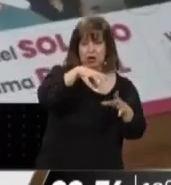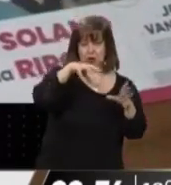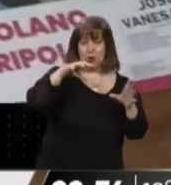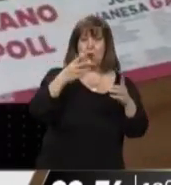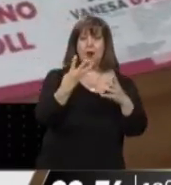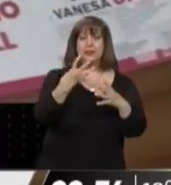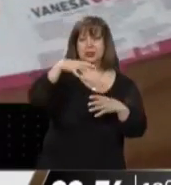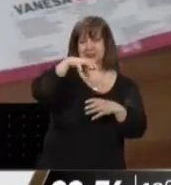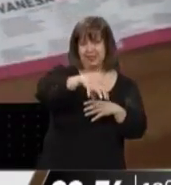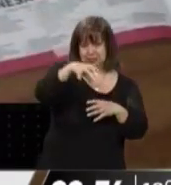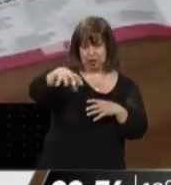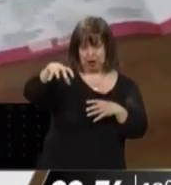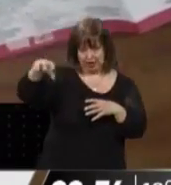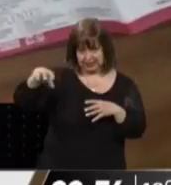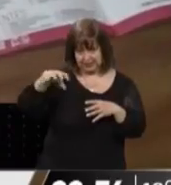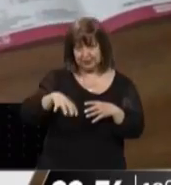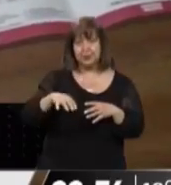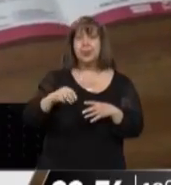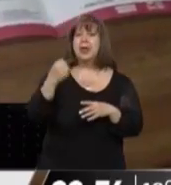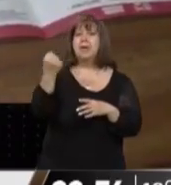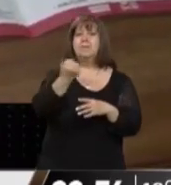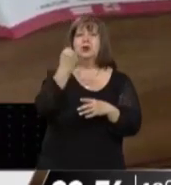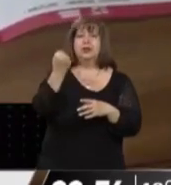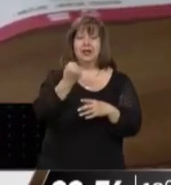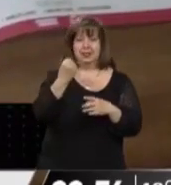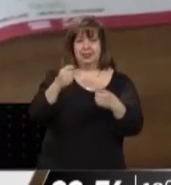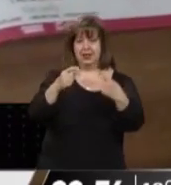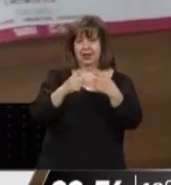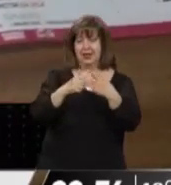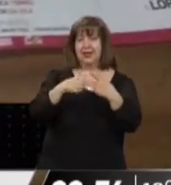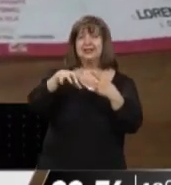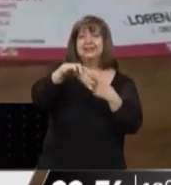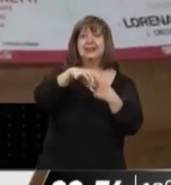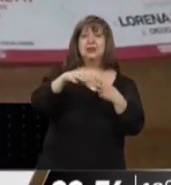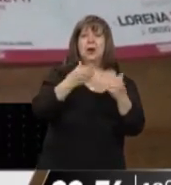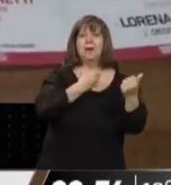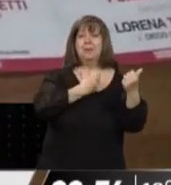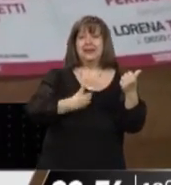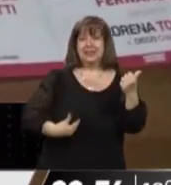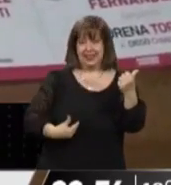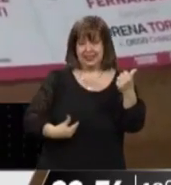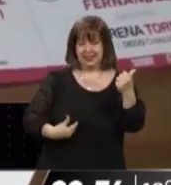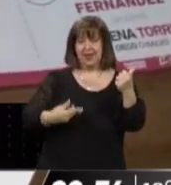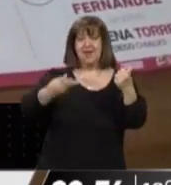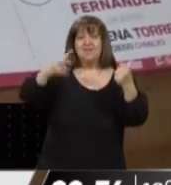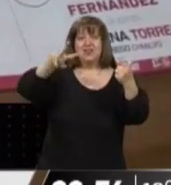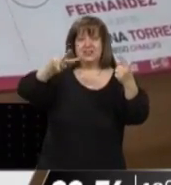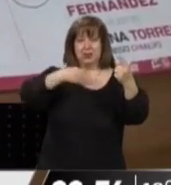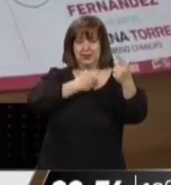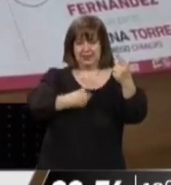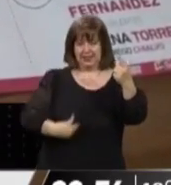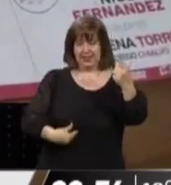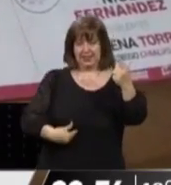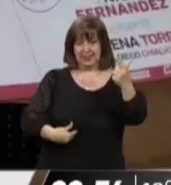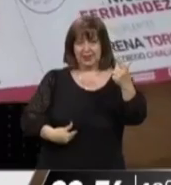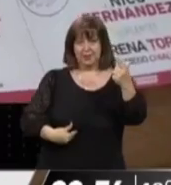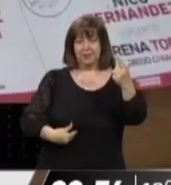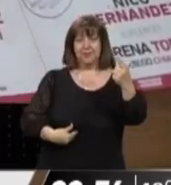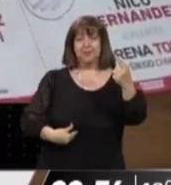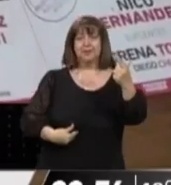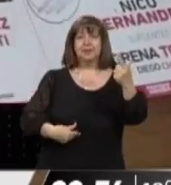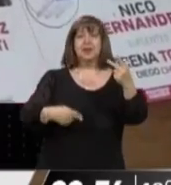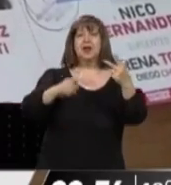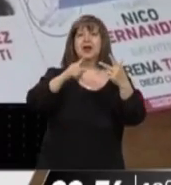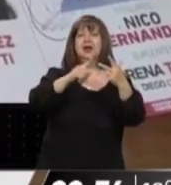este esto es importante resaltarlo con la sección de presidente y vicepresidente de la nación la segunda